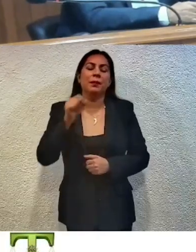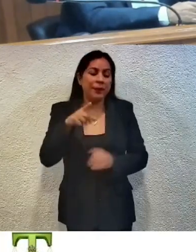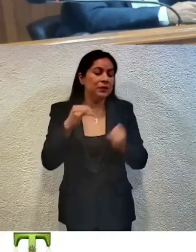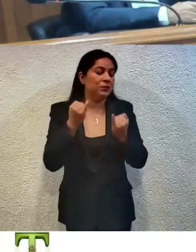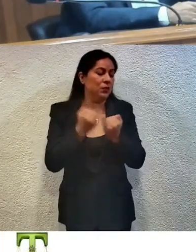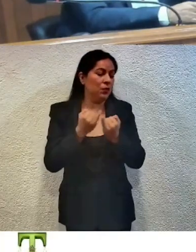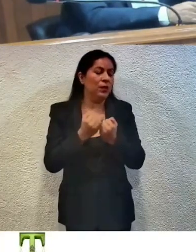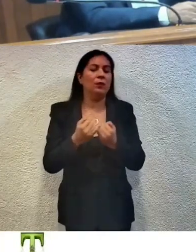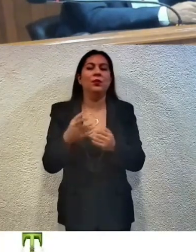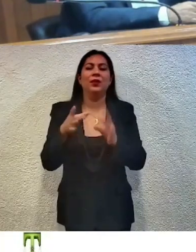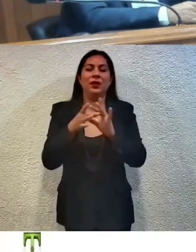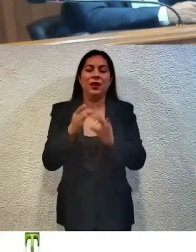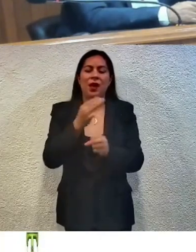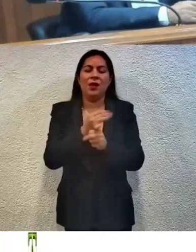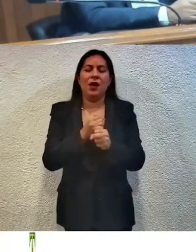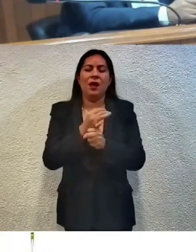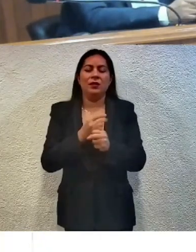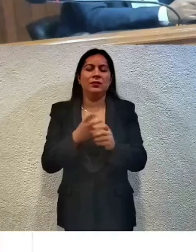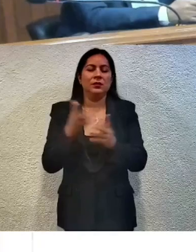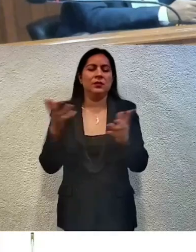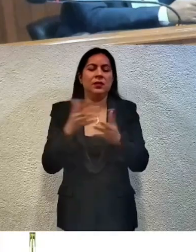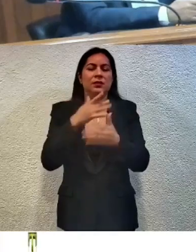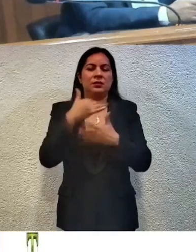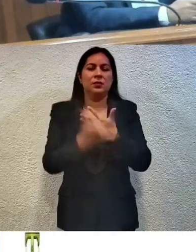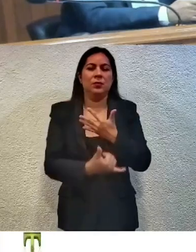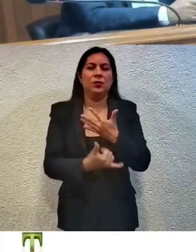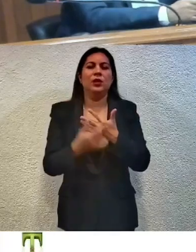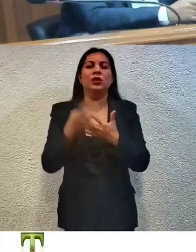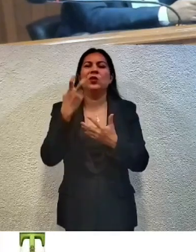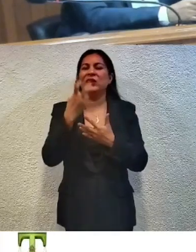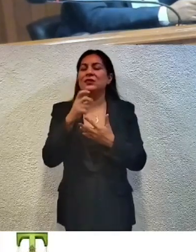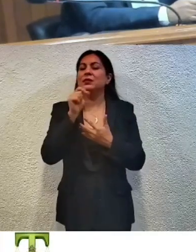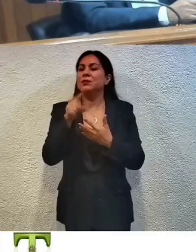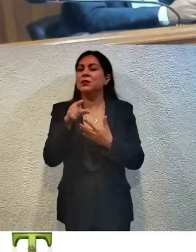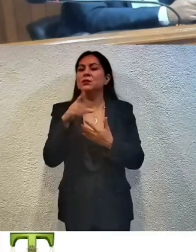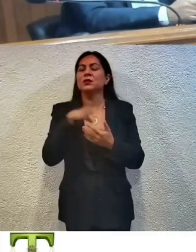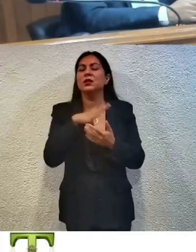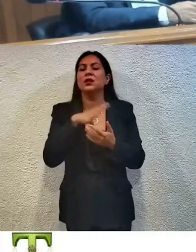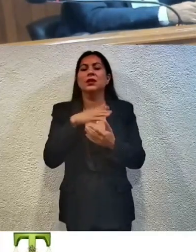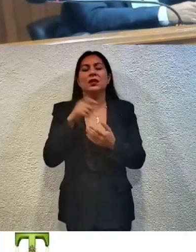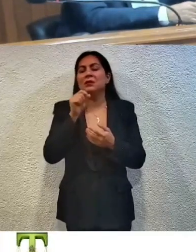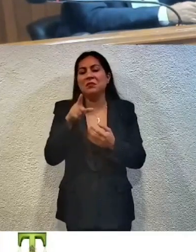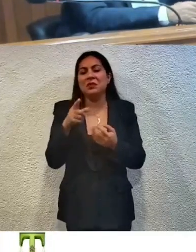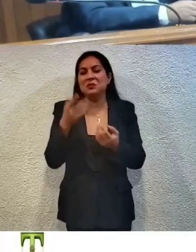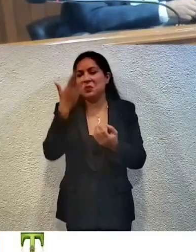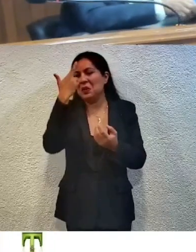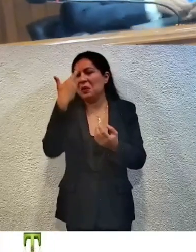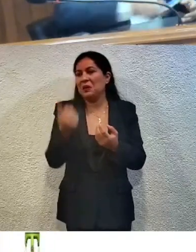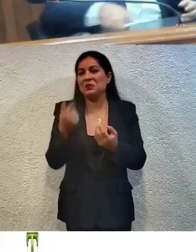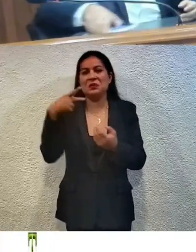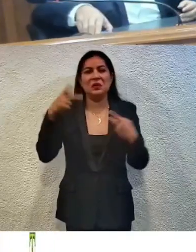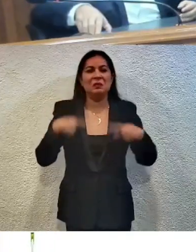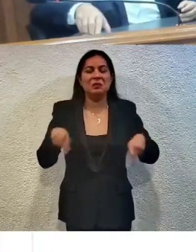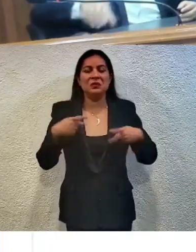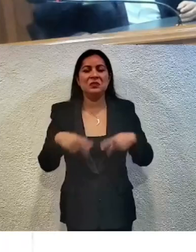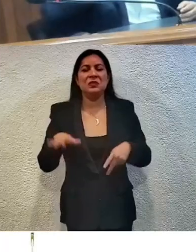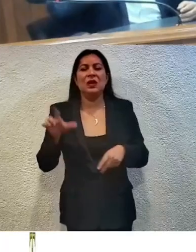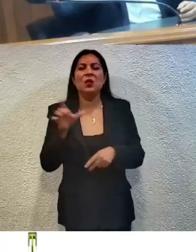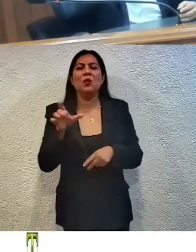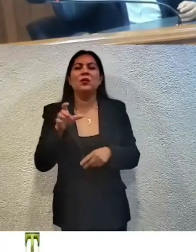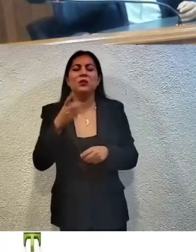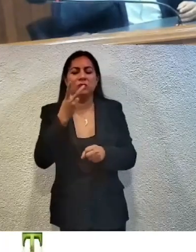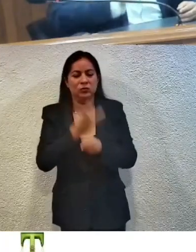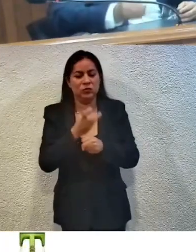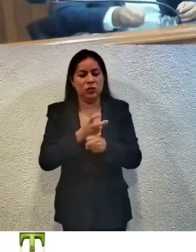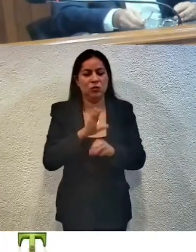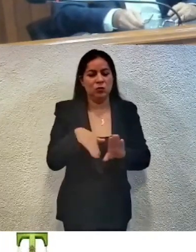por el referido análisis que se hace en el proyecto, es que también se estima que tampoco le asiste la razón a la parte actora, cuando en un segundo